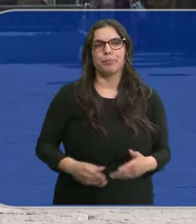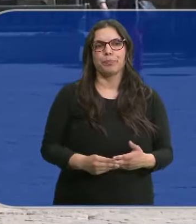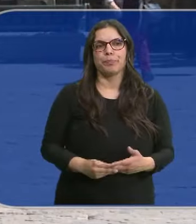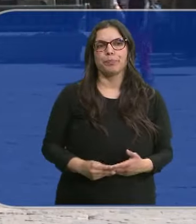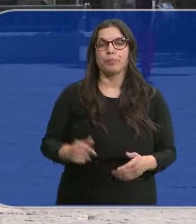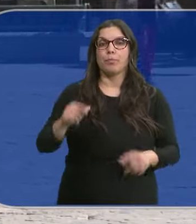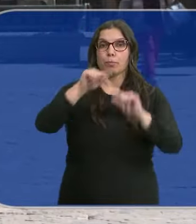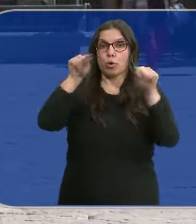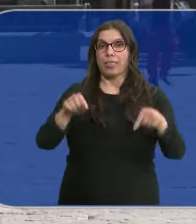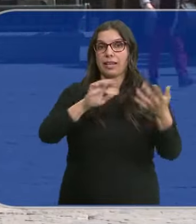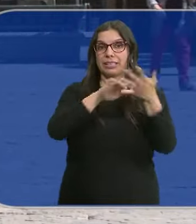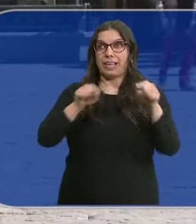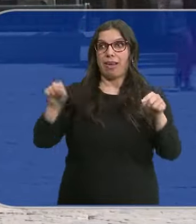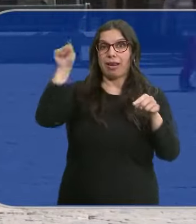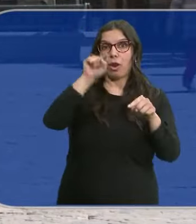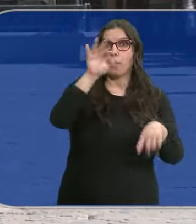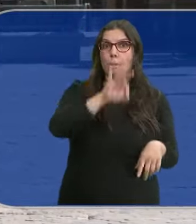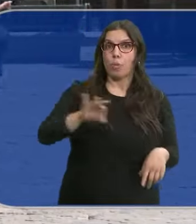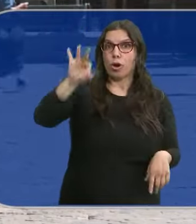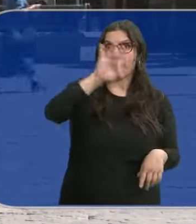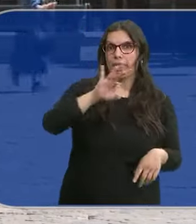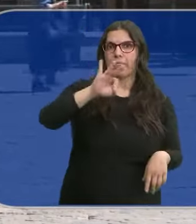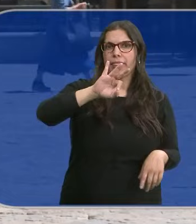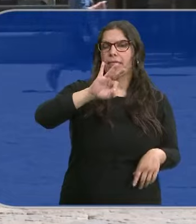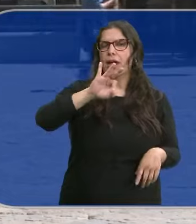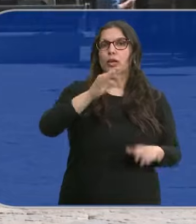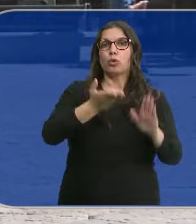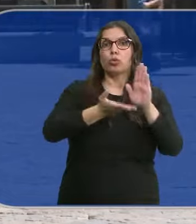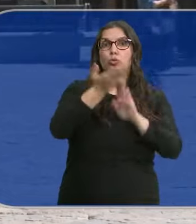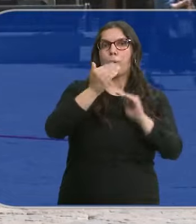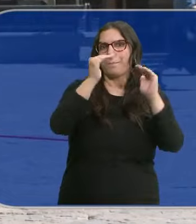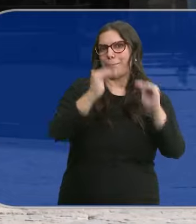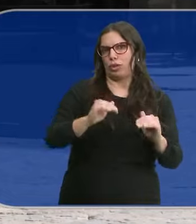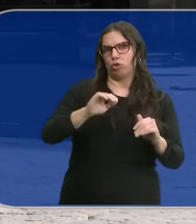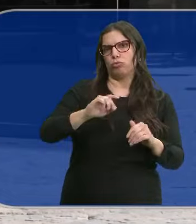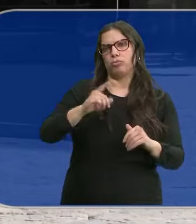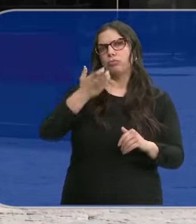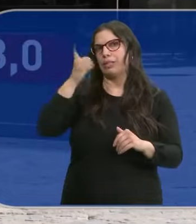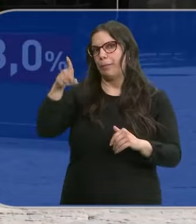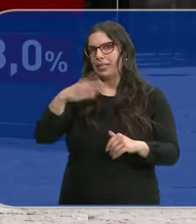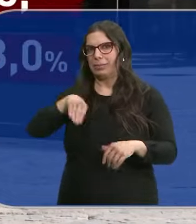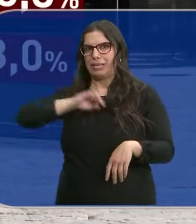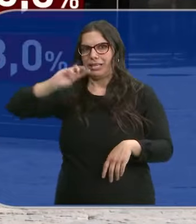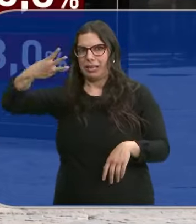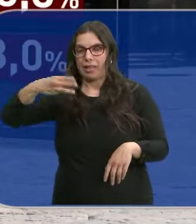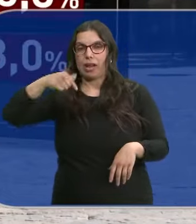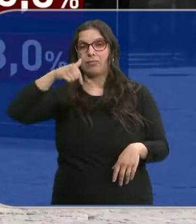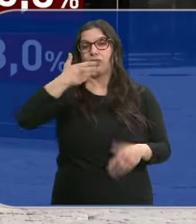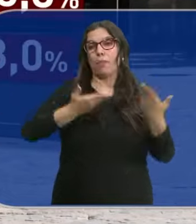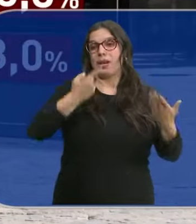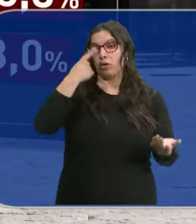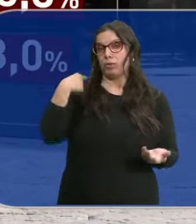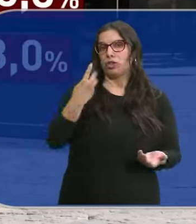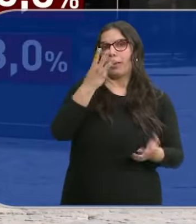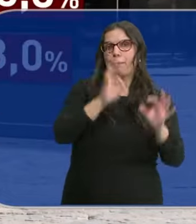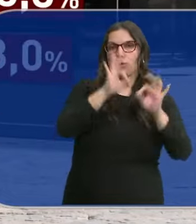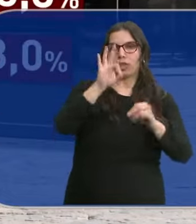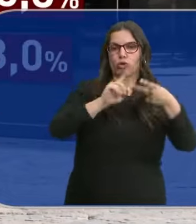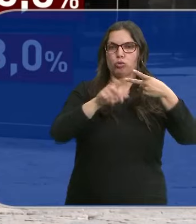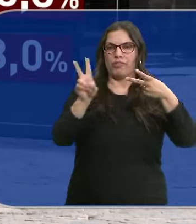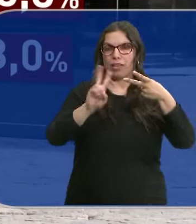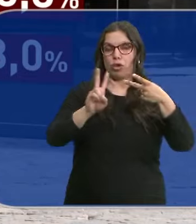Valencia ha sido la provincia de Castilla y León y la tercera de España con menor subida de precios respecto a hace un año, un 3% seguida de